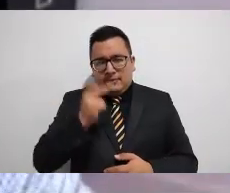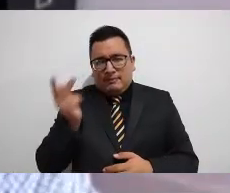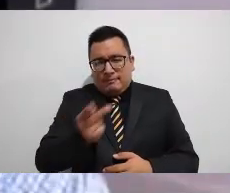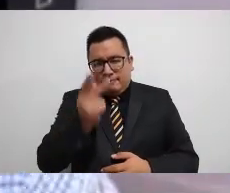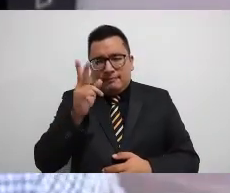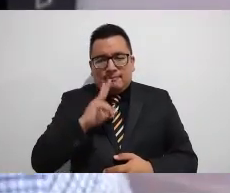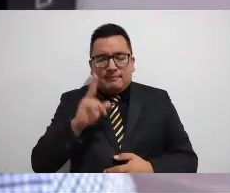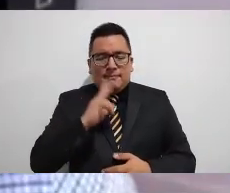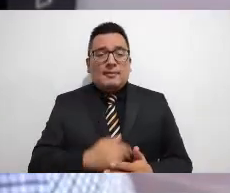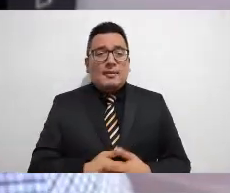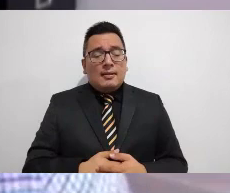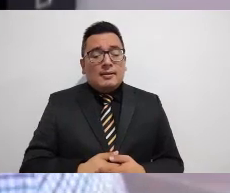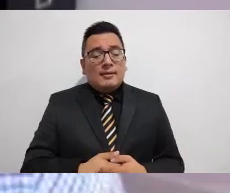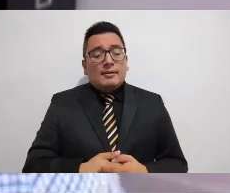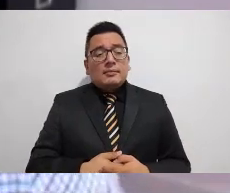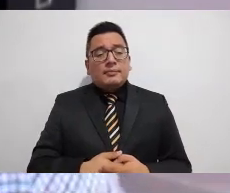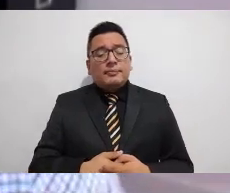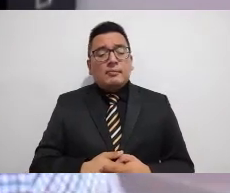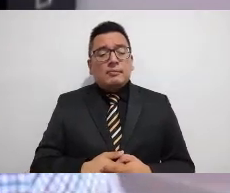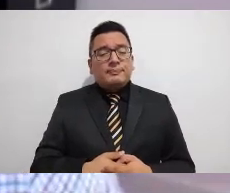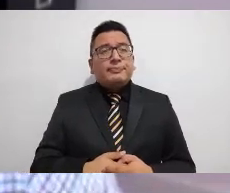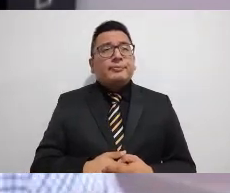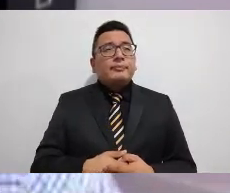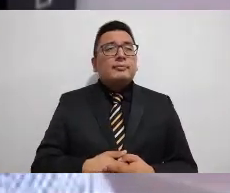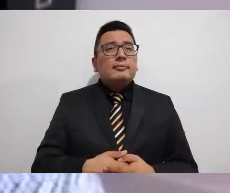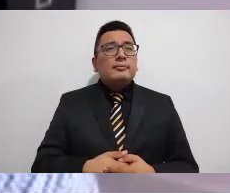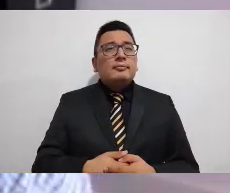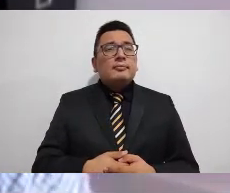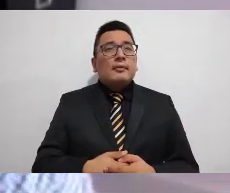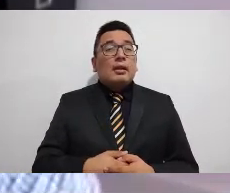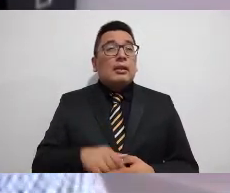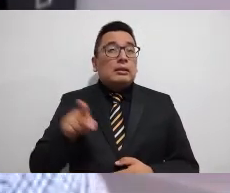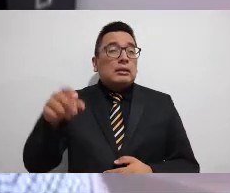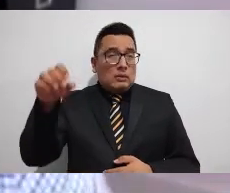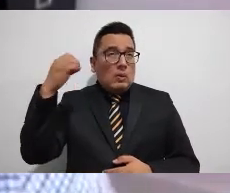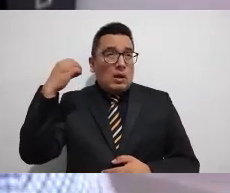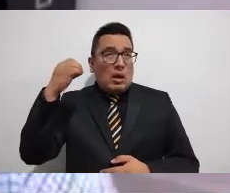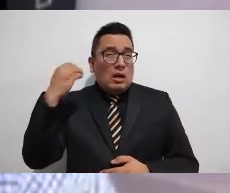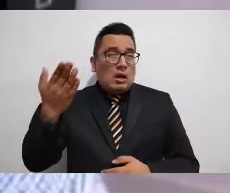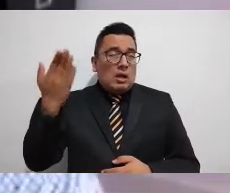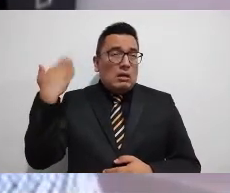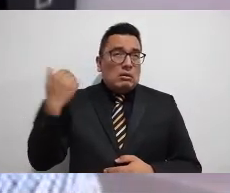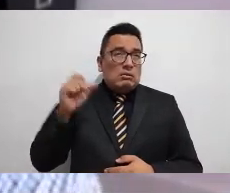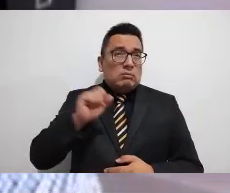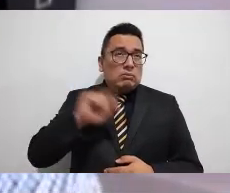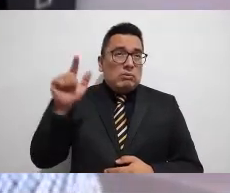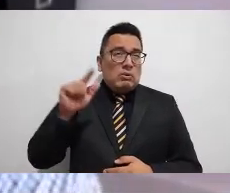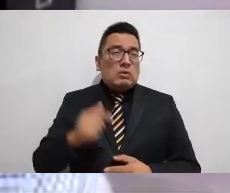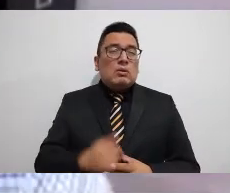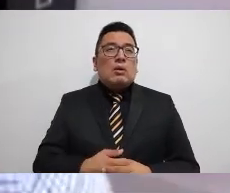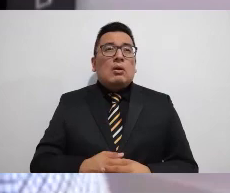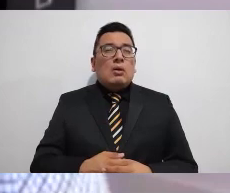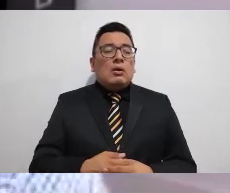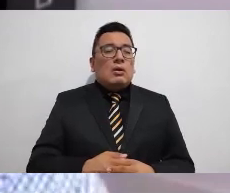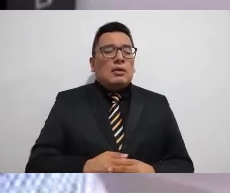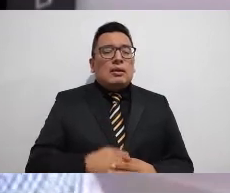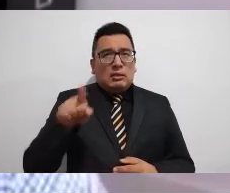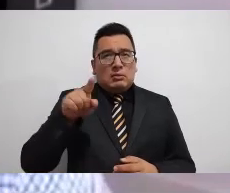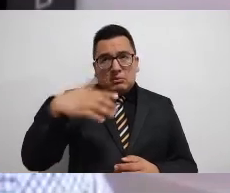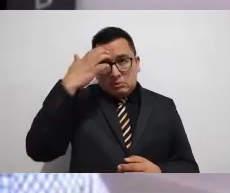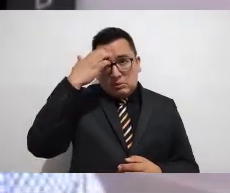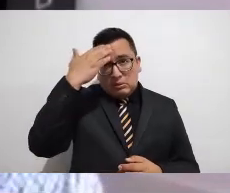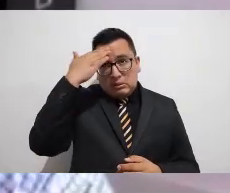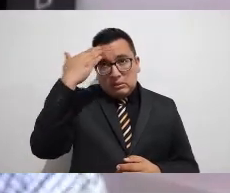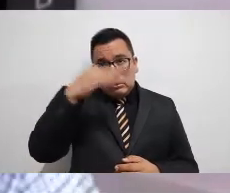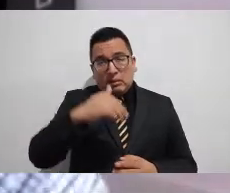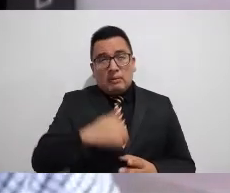gustaría hacerte en este tema es, Oaxaca se hizo famoso en alguna ocasión por un caso, el 304, muy seguramente ya lo conoces,